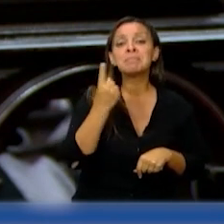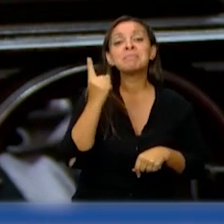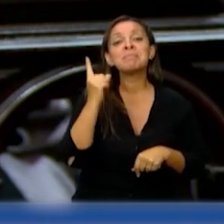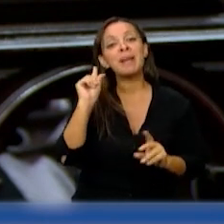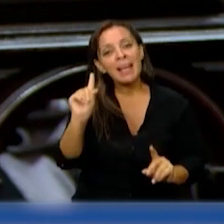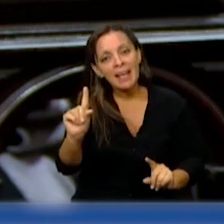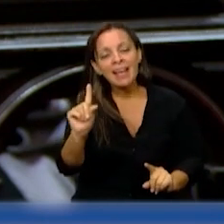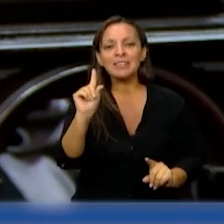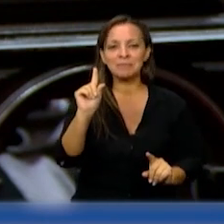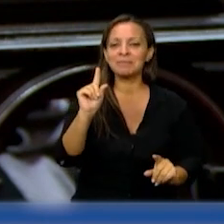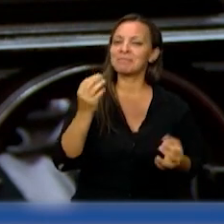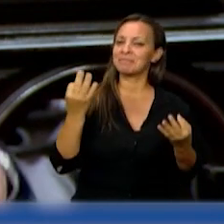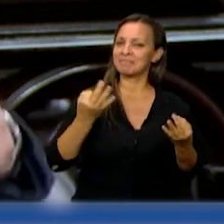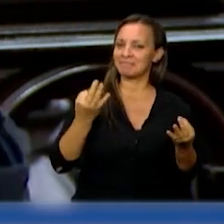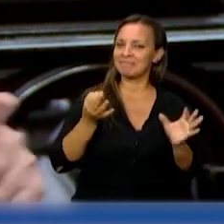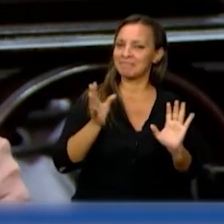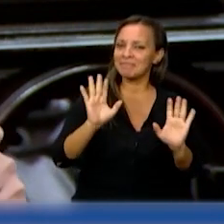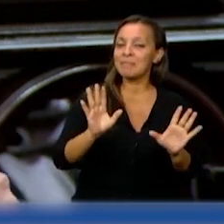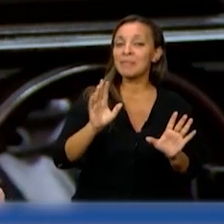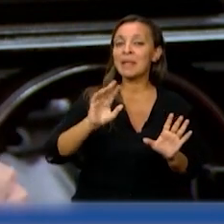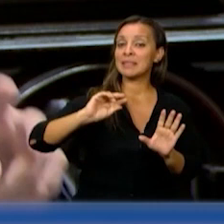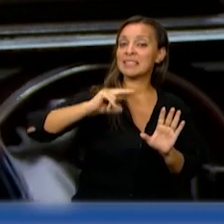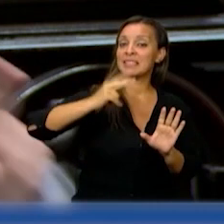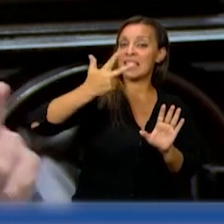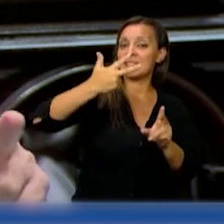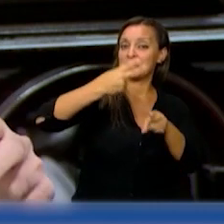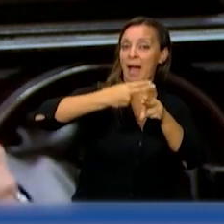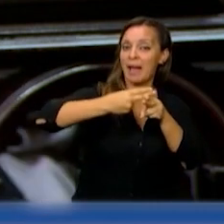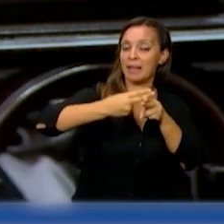que también podamos decir que de esos tres,